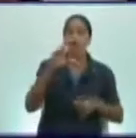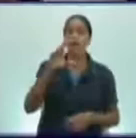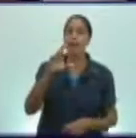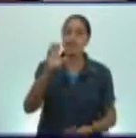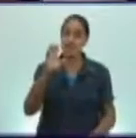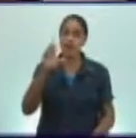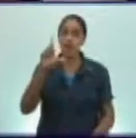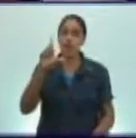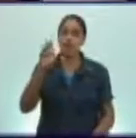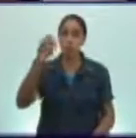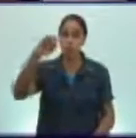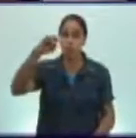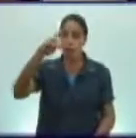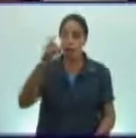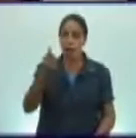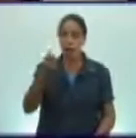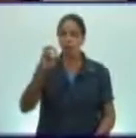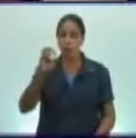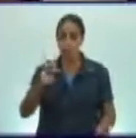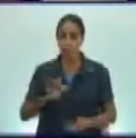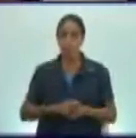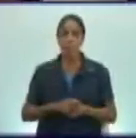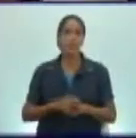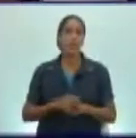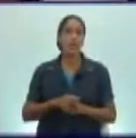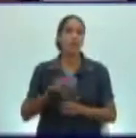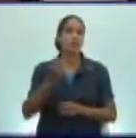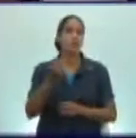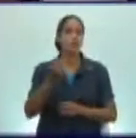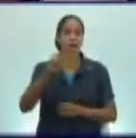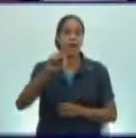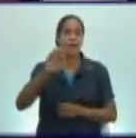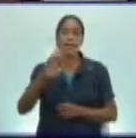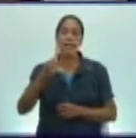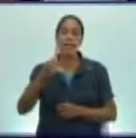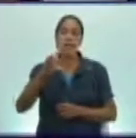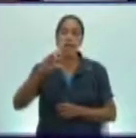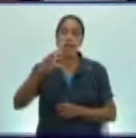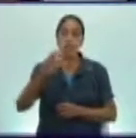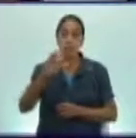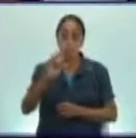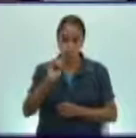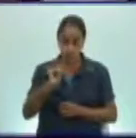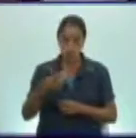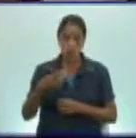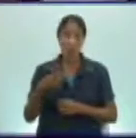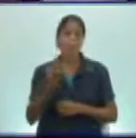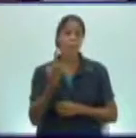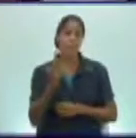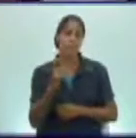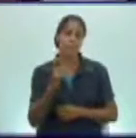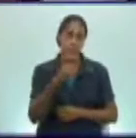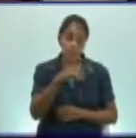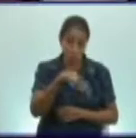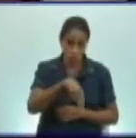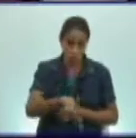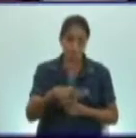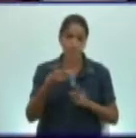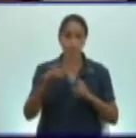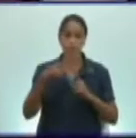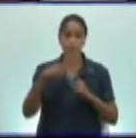cordados, los anélidos. Por tanto, estamos en condiciones de presentarle el asunto de la clase de